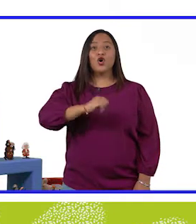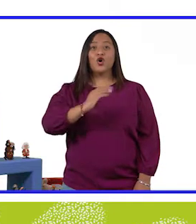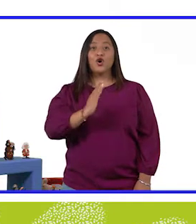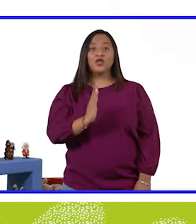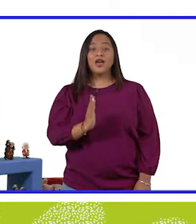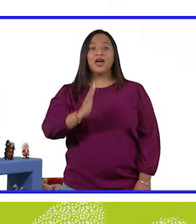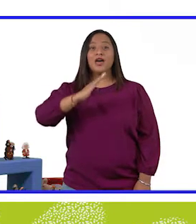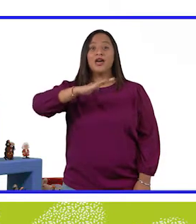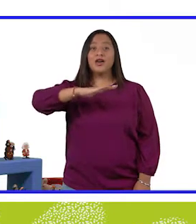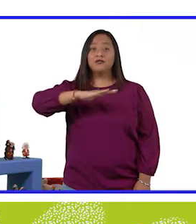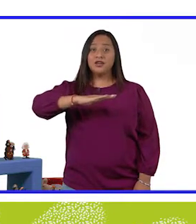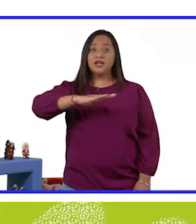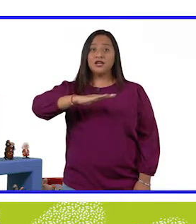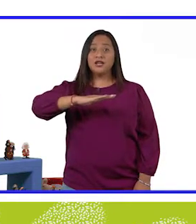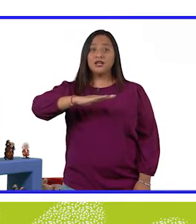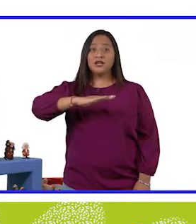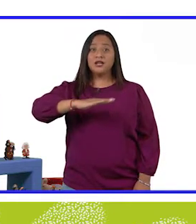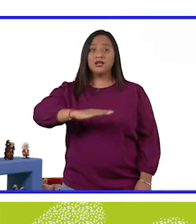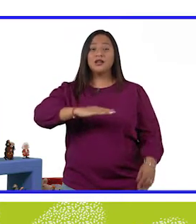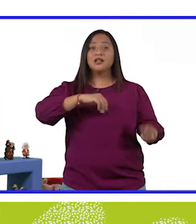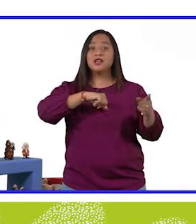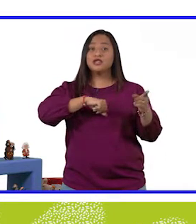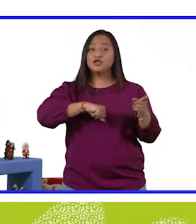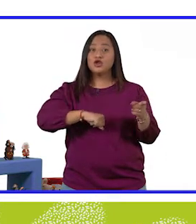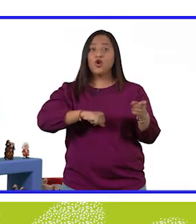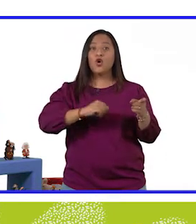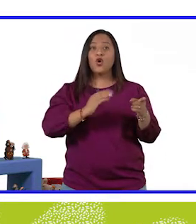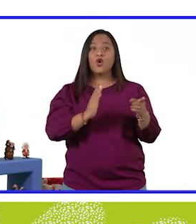Yo de fi.